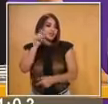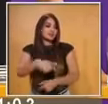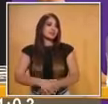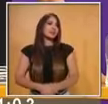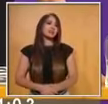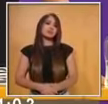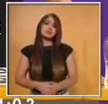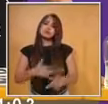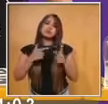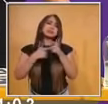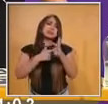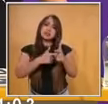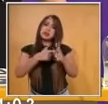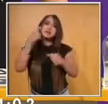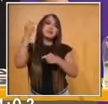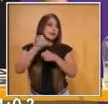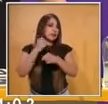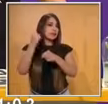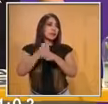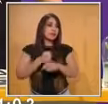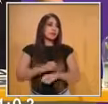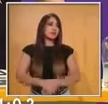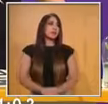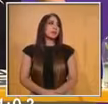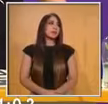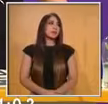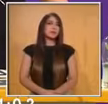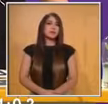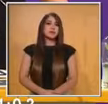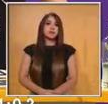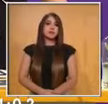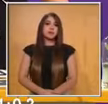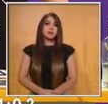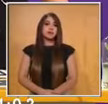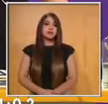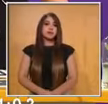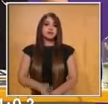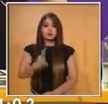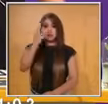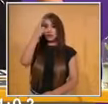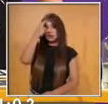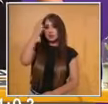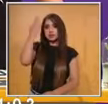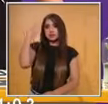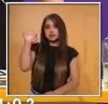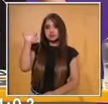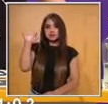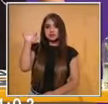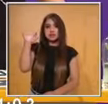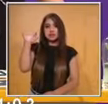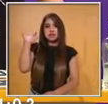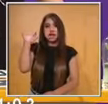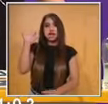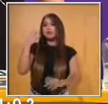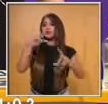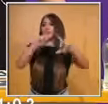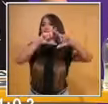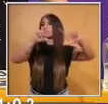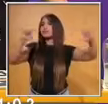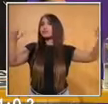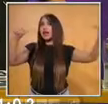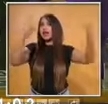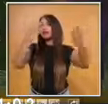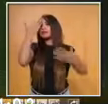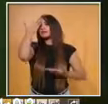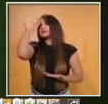síguelo intentando, no importa. ¿Recuerdas que en la sesión anterior habíamos trabajado una línea del tiempo? El día de hoy también vamos